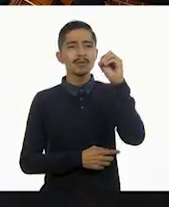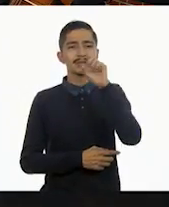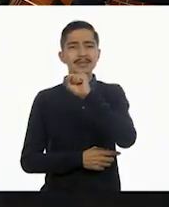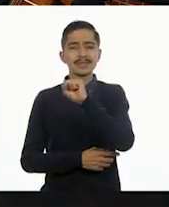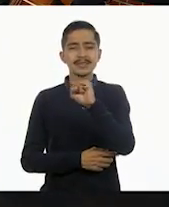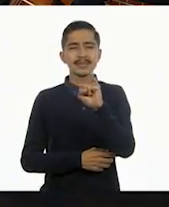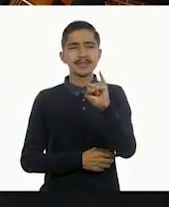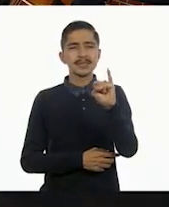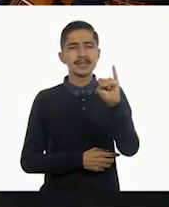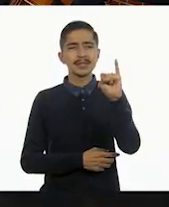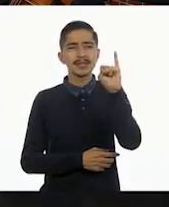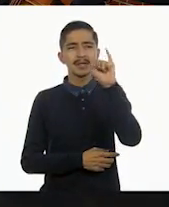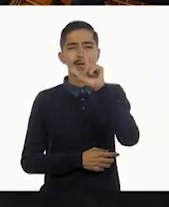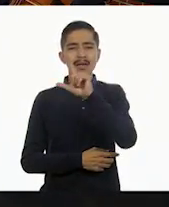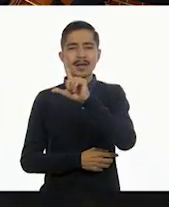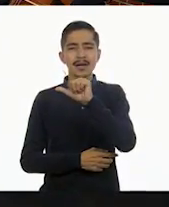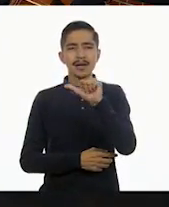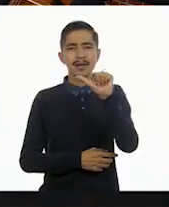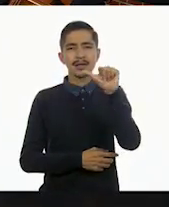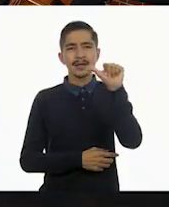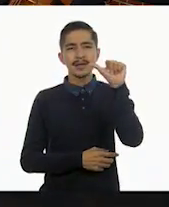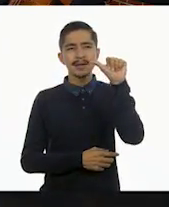si, la,